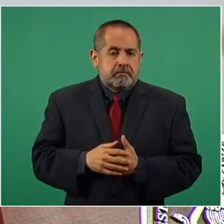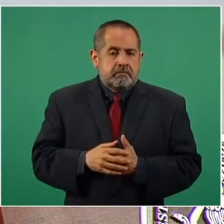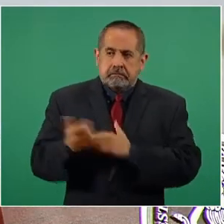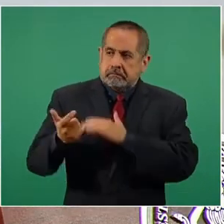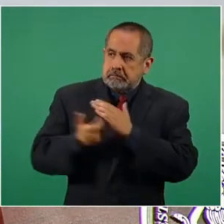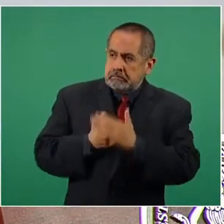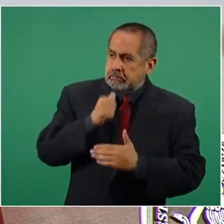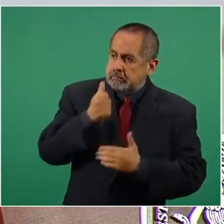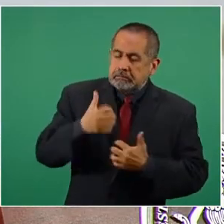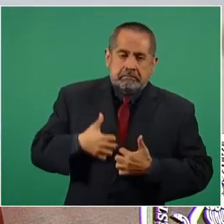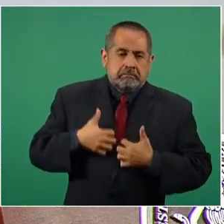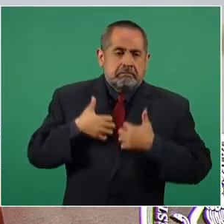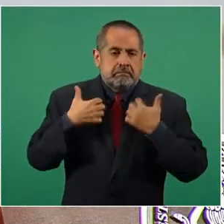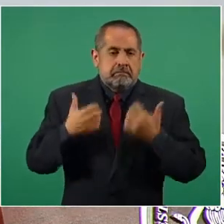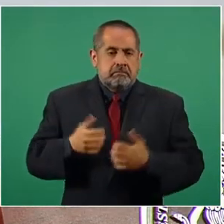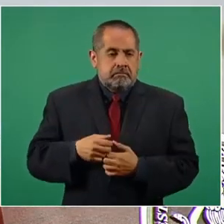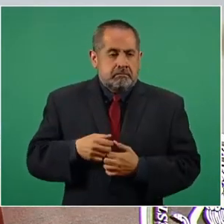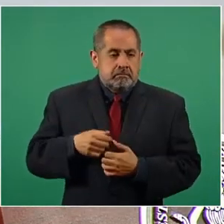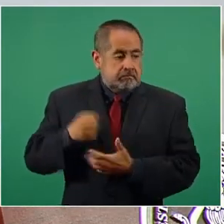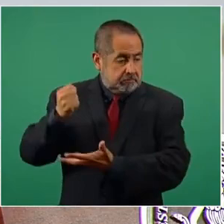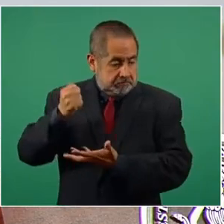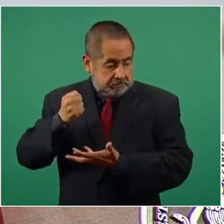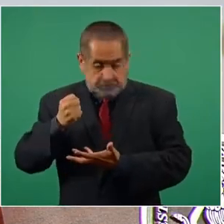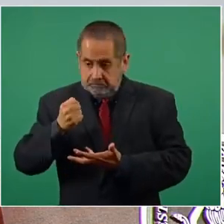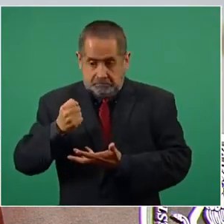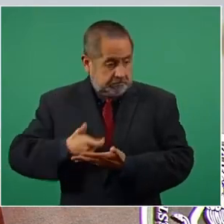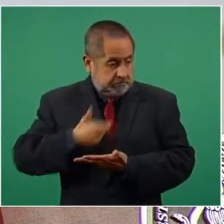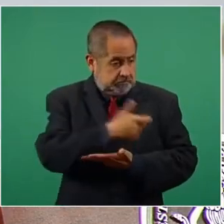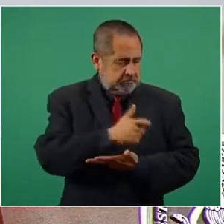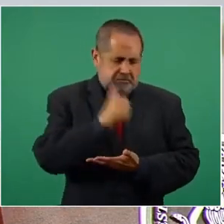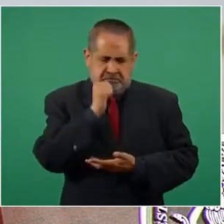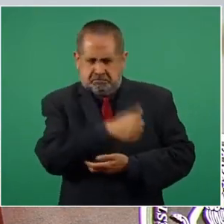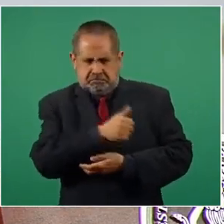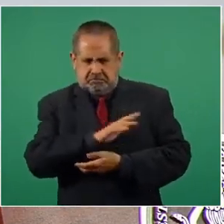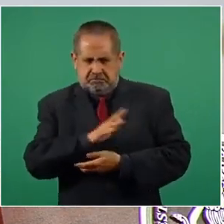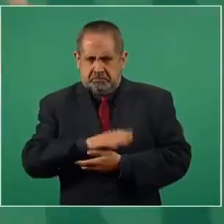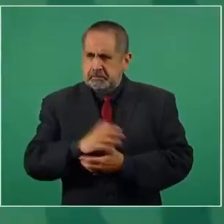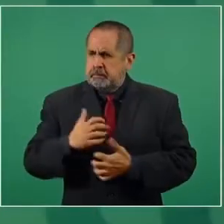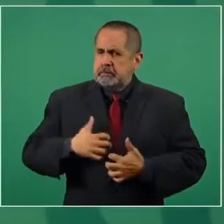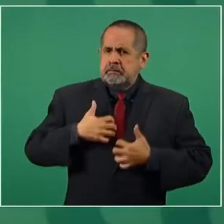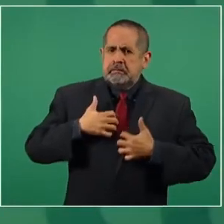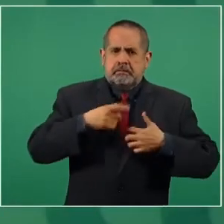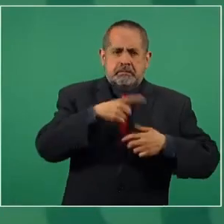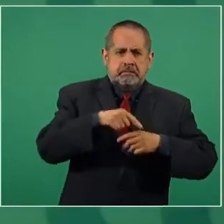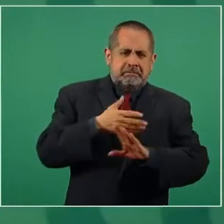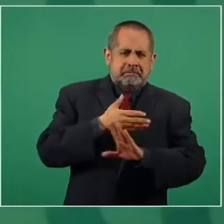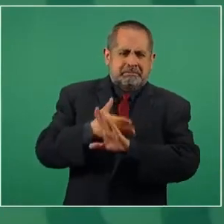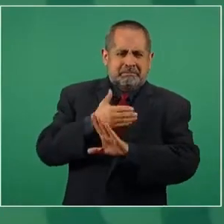subvenciones, dinero del presupuesto, no emprendieron una campaña